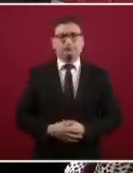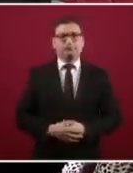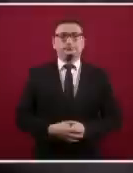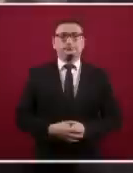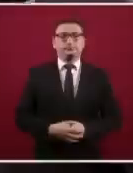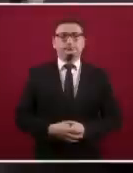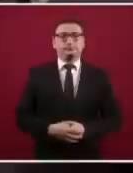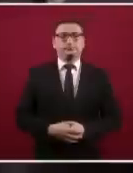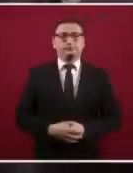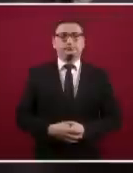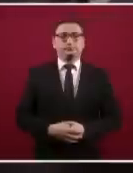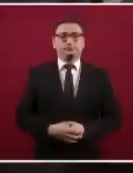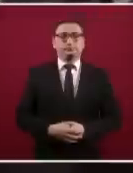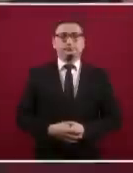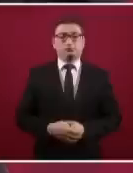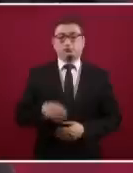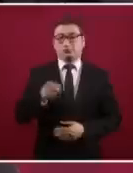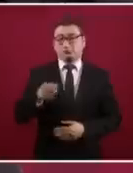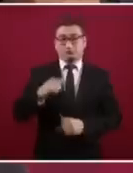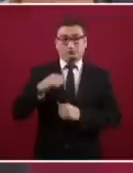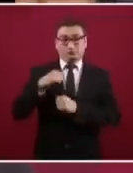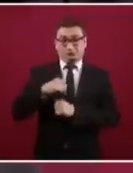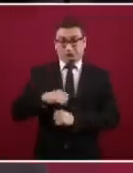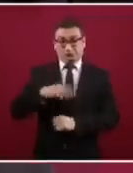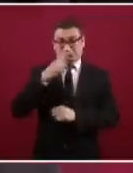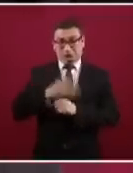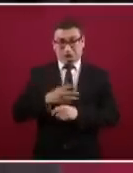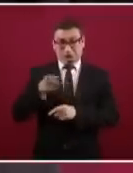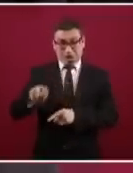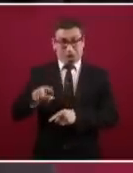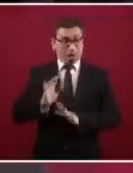que si la autoridad competente,